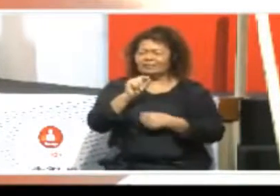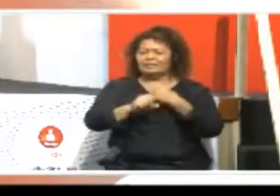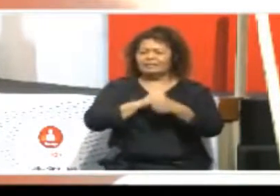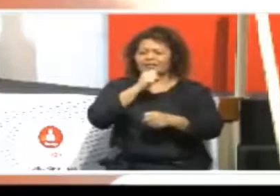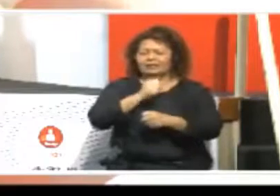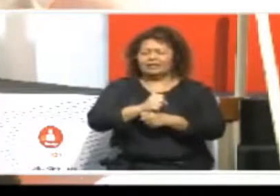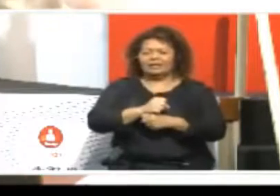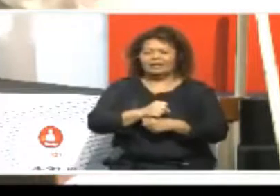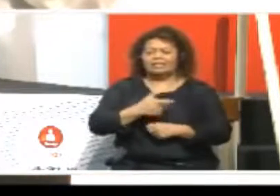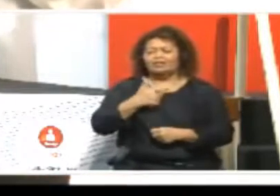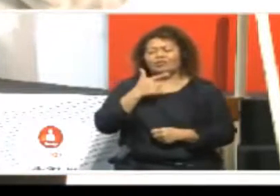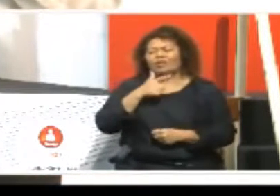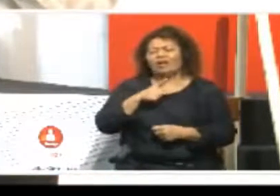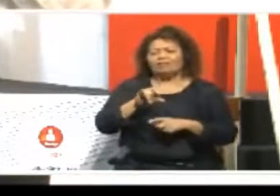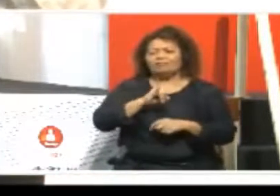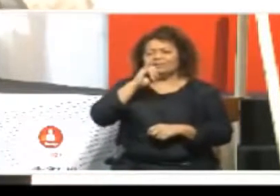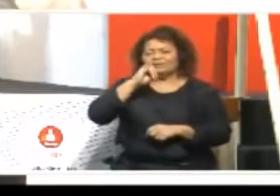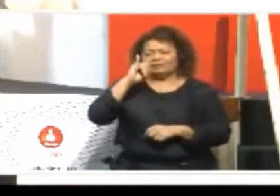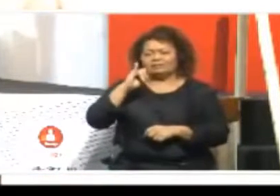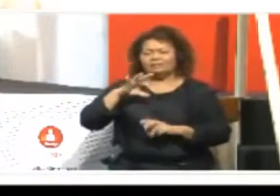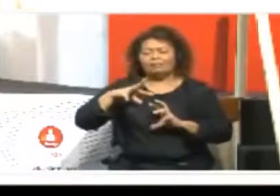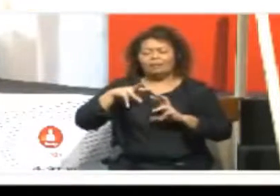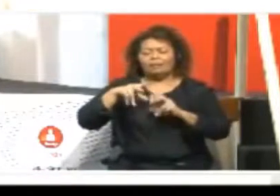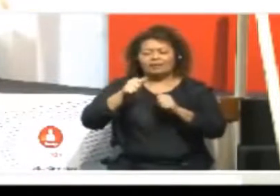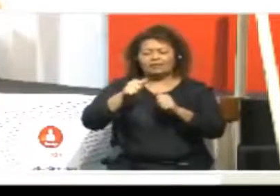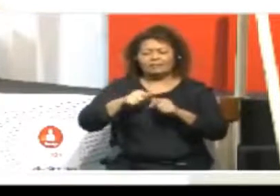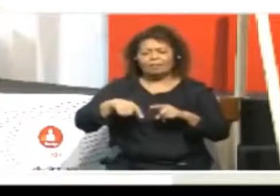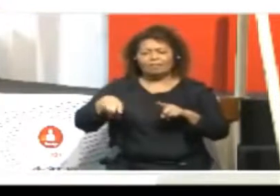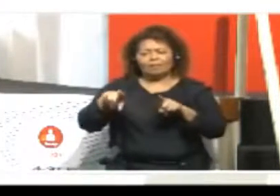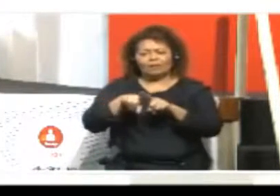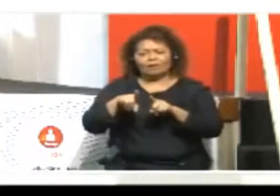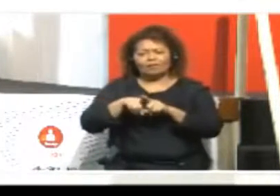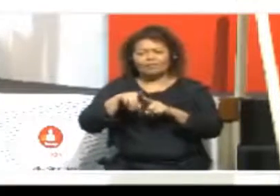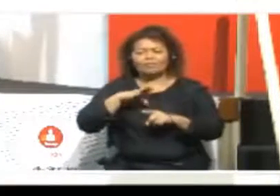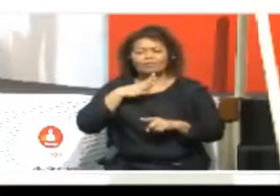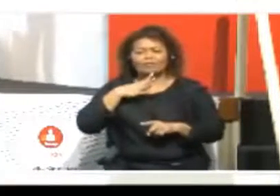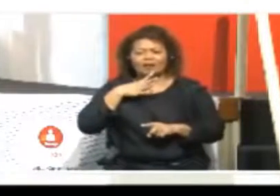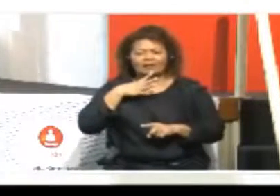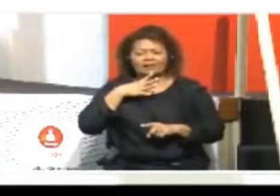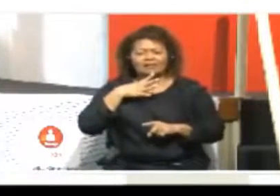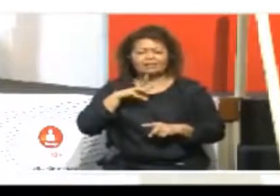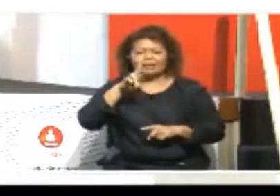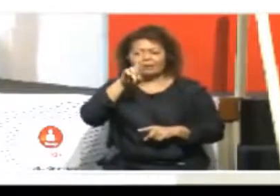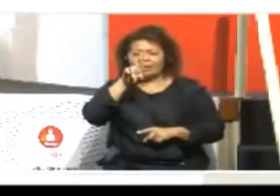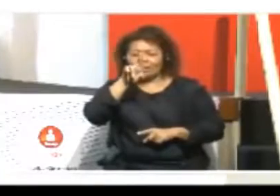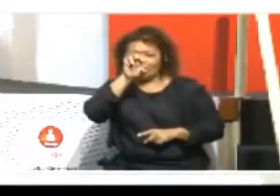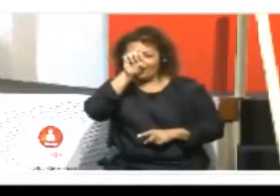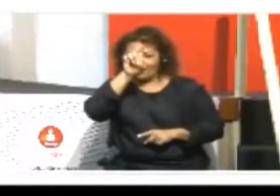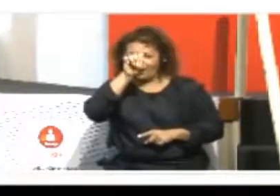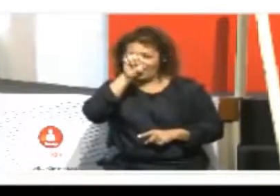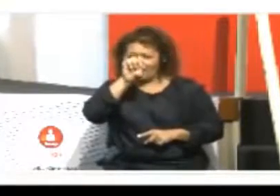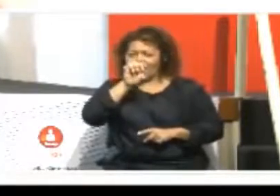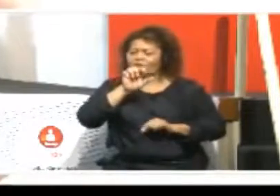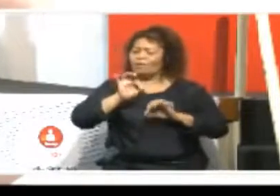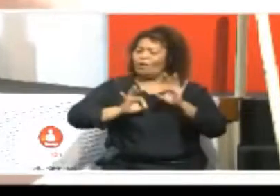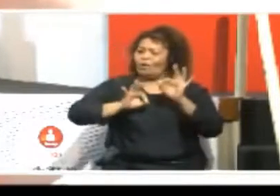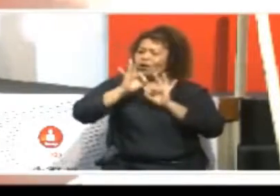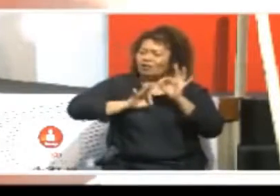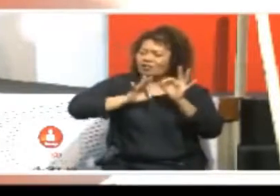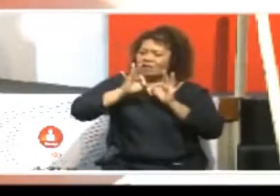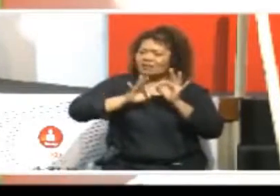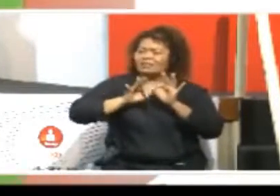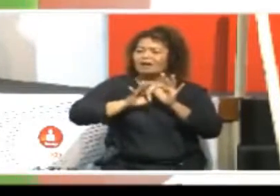general podemos decir que es la red de organizaciones que se lleva a cabo para poder entregar los servicios